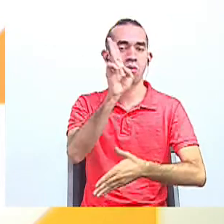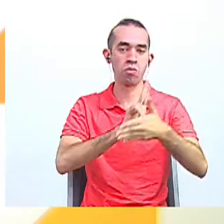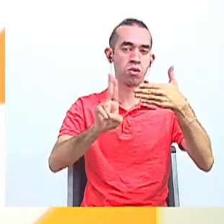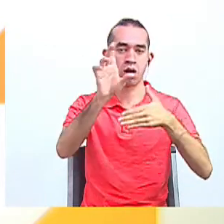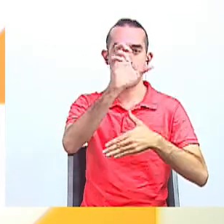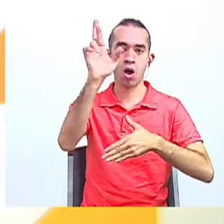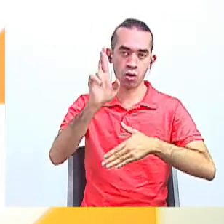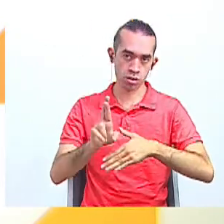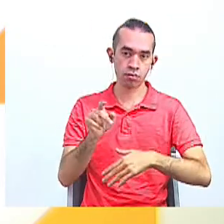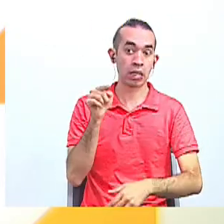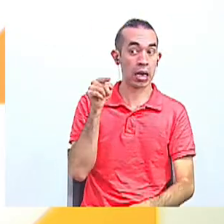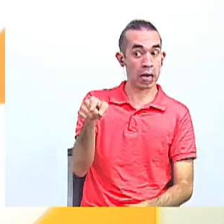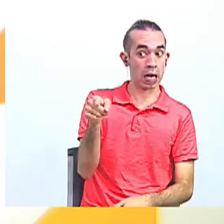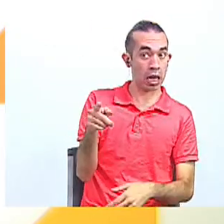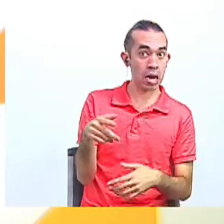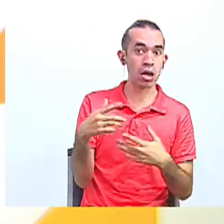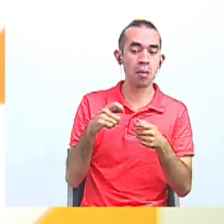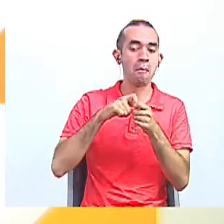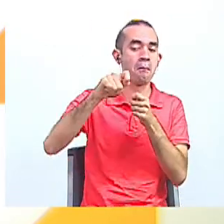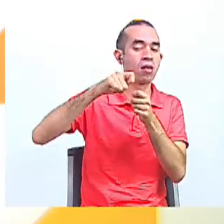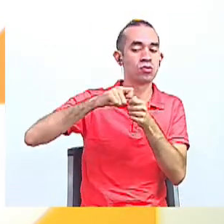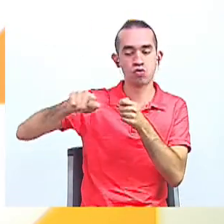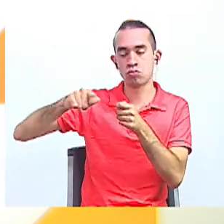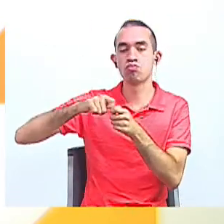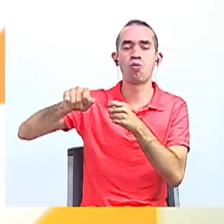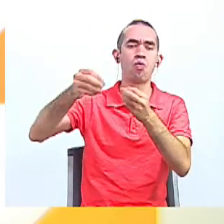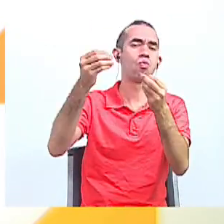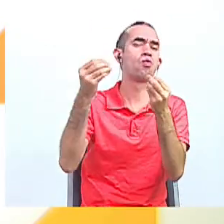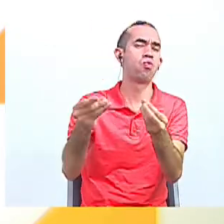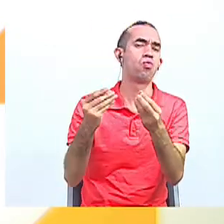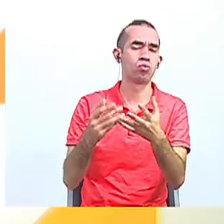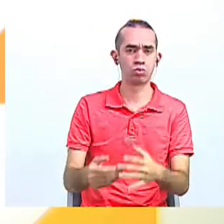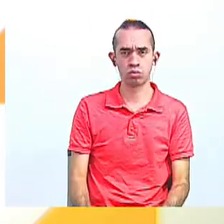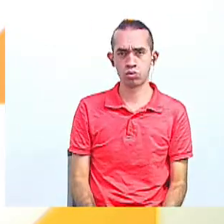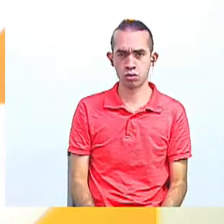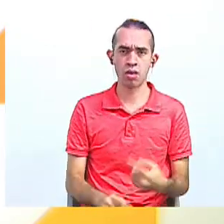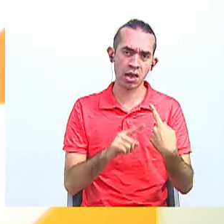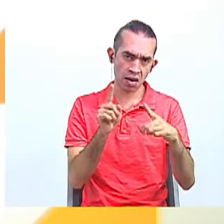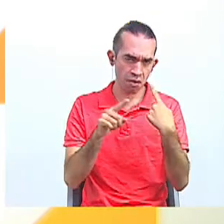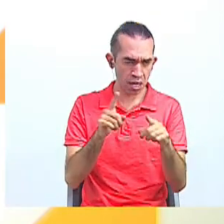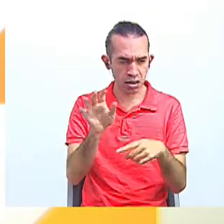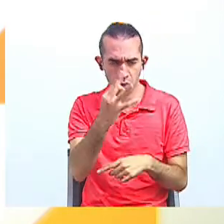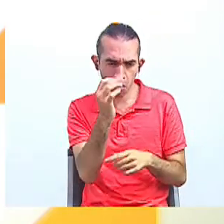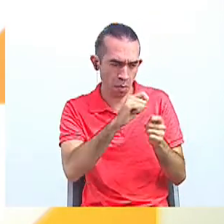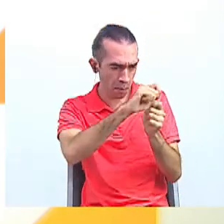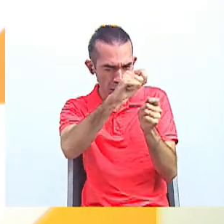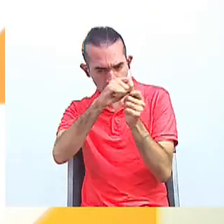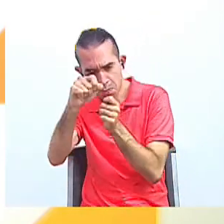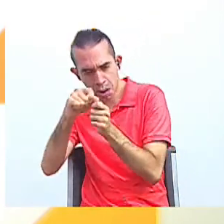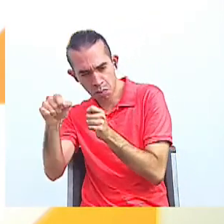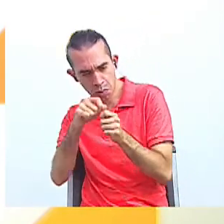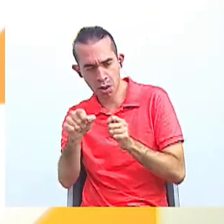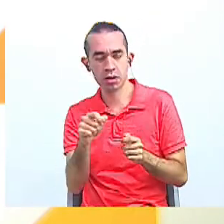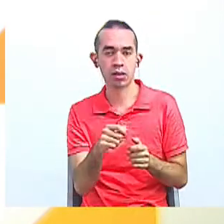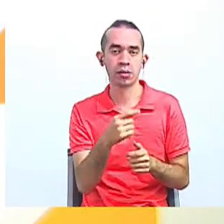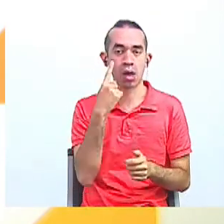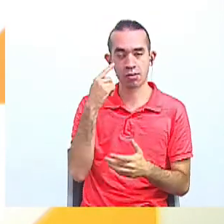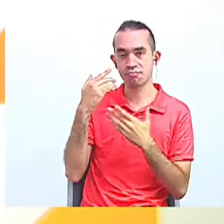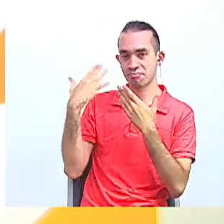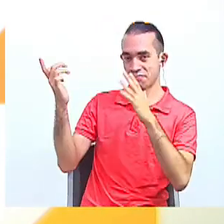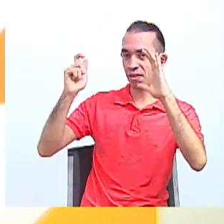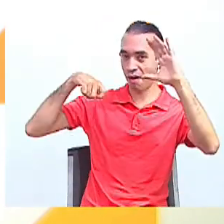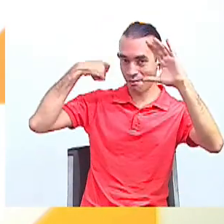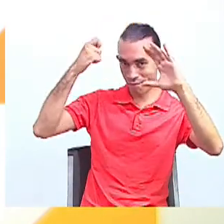que utilizan las mediciones comúnmente, utilizan esos instrumentos de medición. Por eso veamos el video